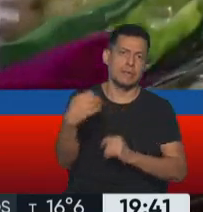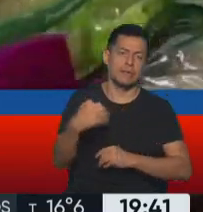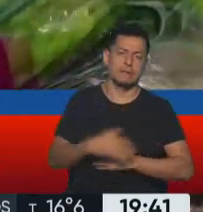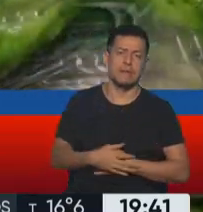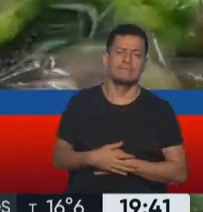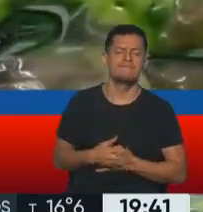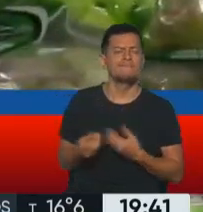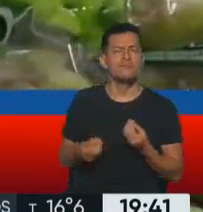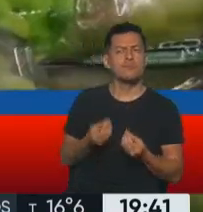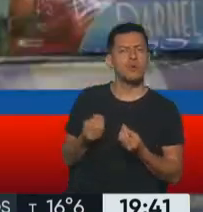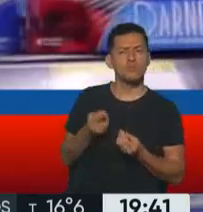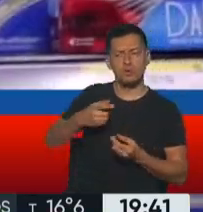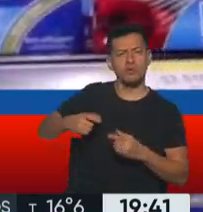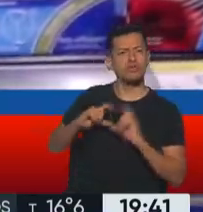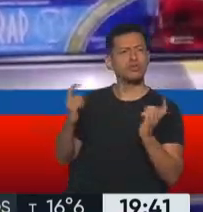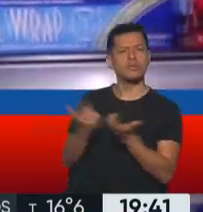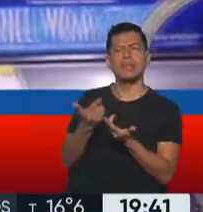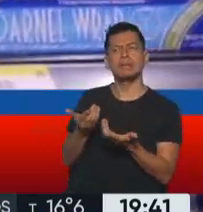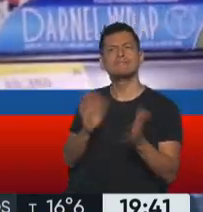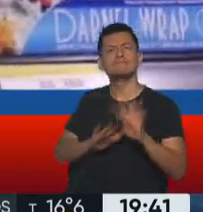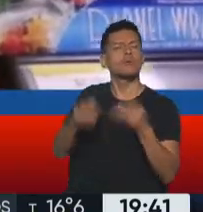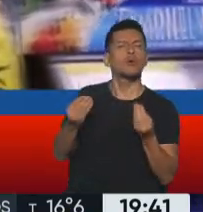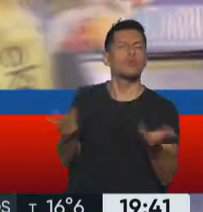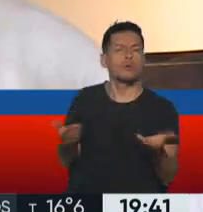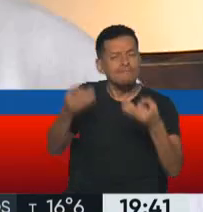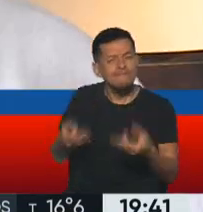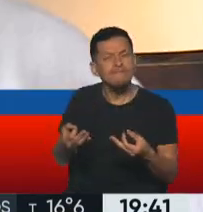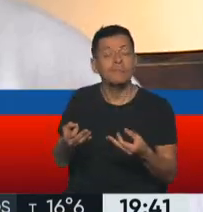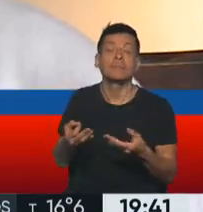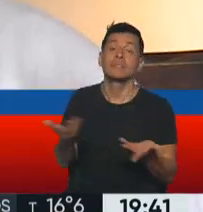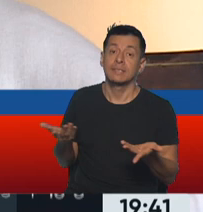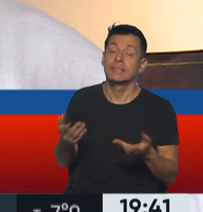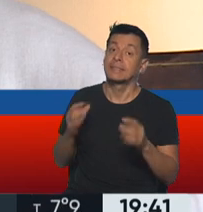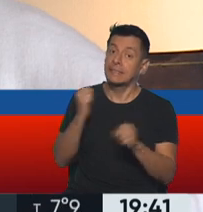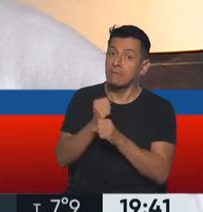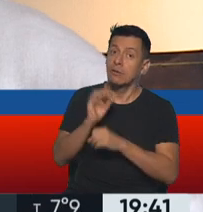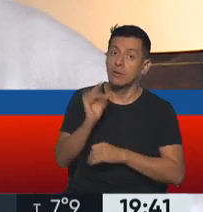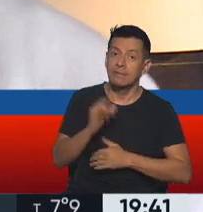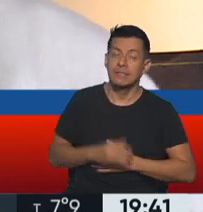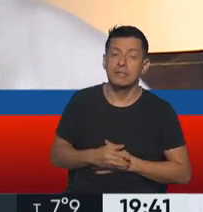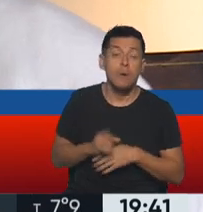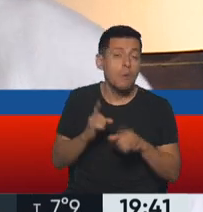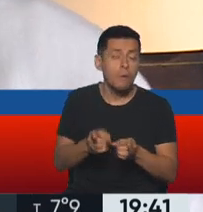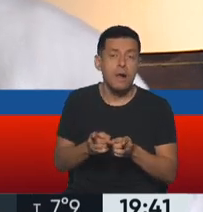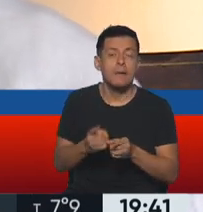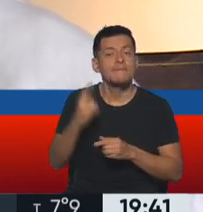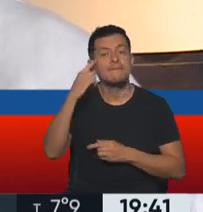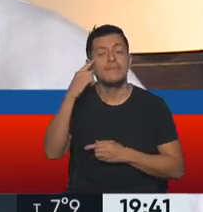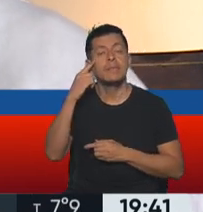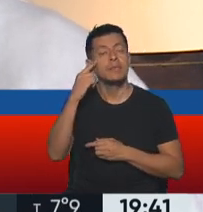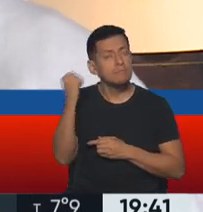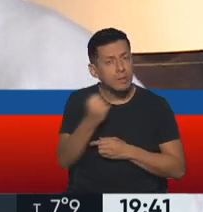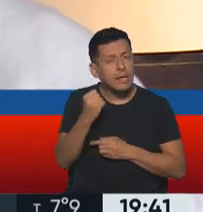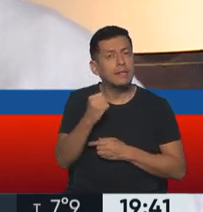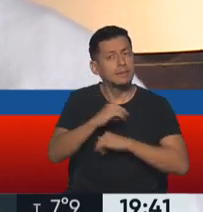cómo nos organizamos como social y eso es una tarea evidentemente muy compleja pero bueno sobre todo me parece importante remarcar